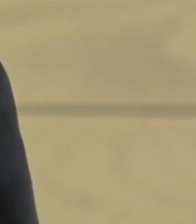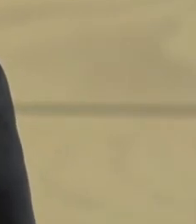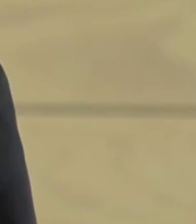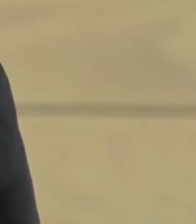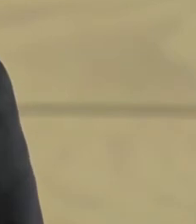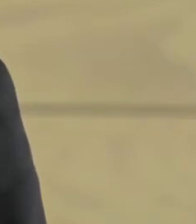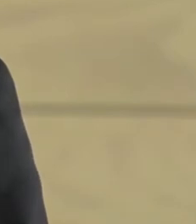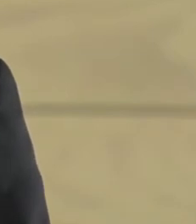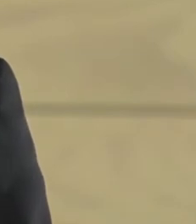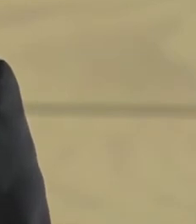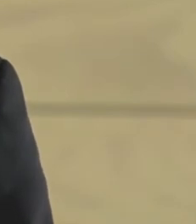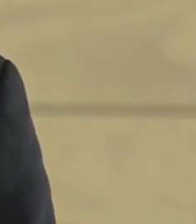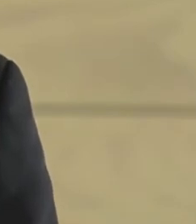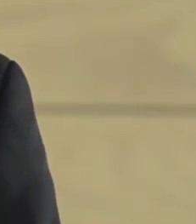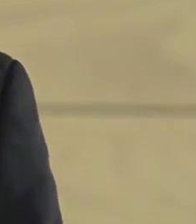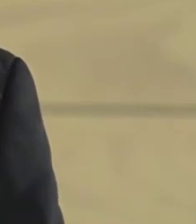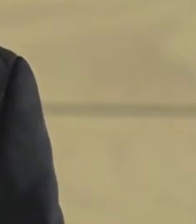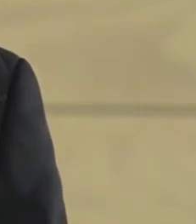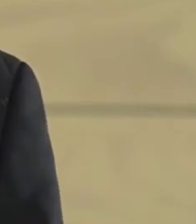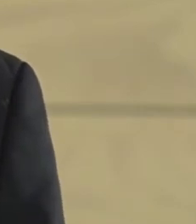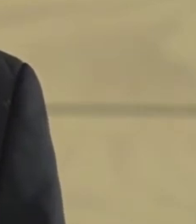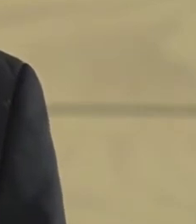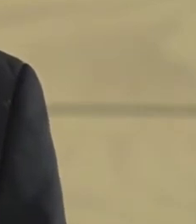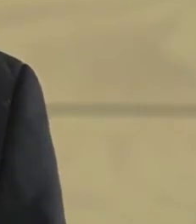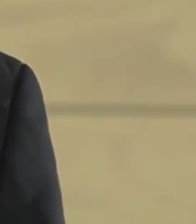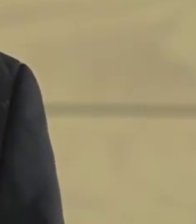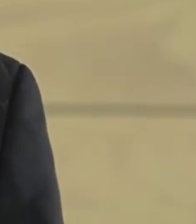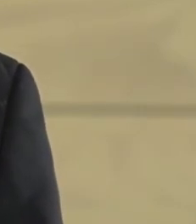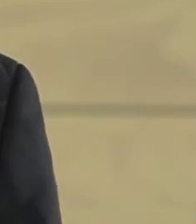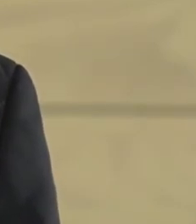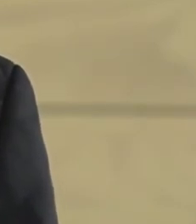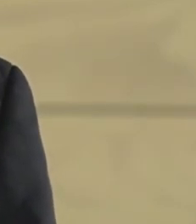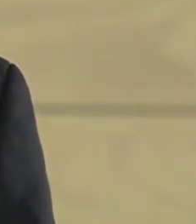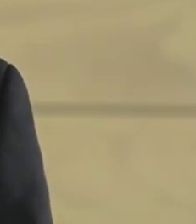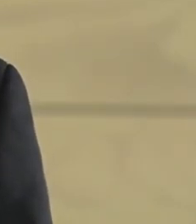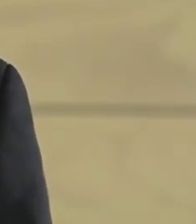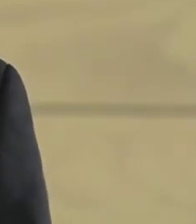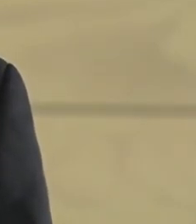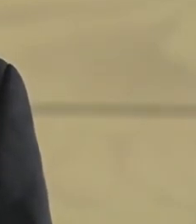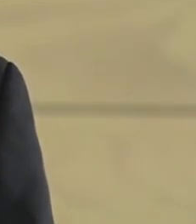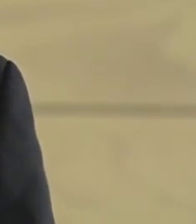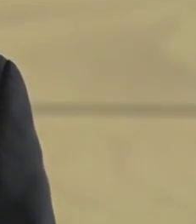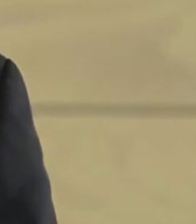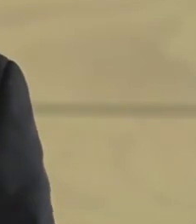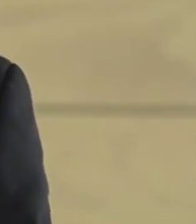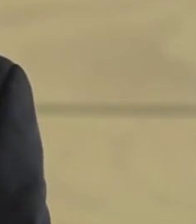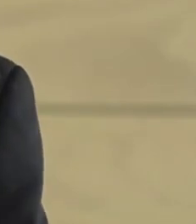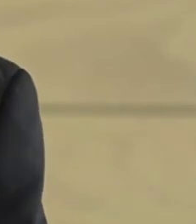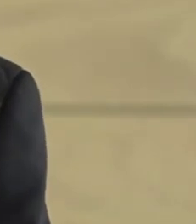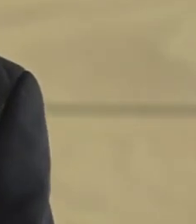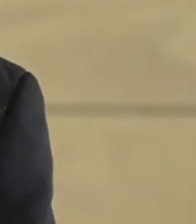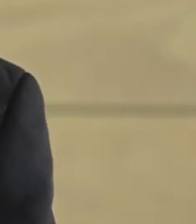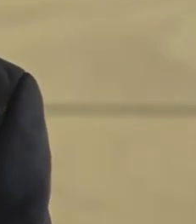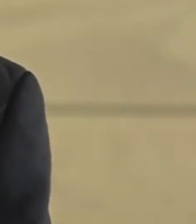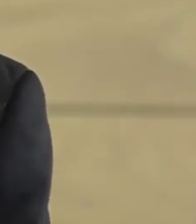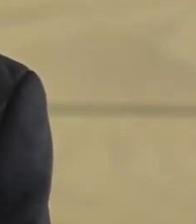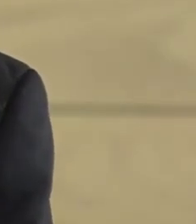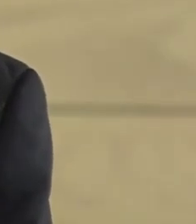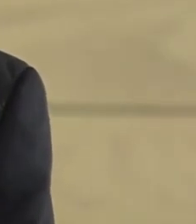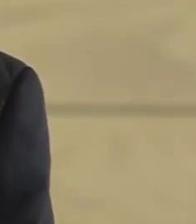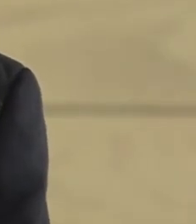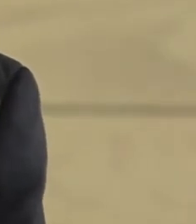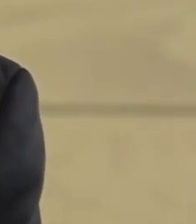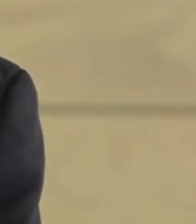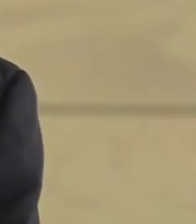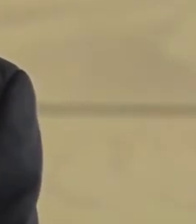en términos prácticos, implica la ampliación en el uso del espectro, o sea, más canales y más